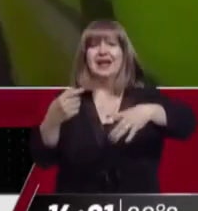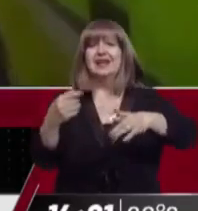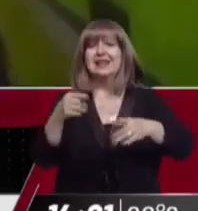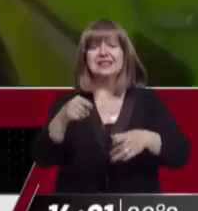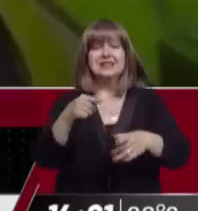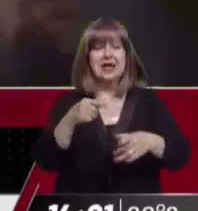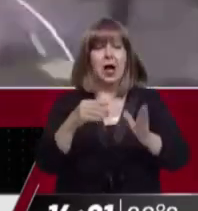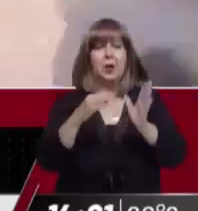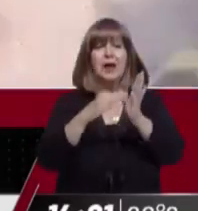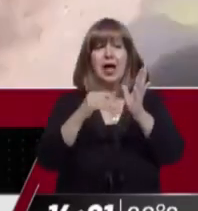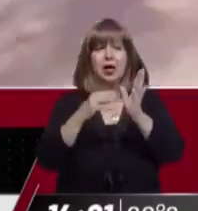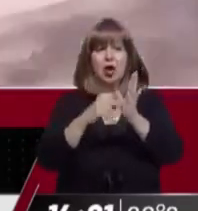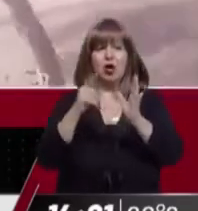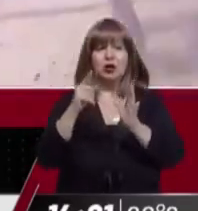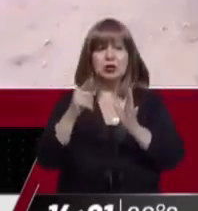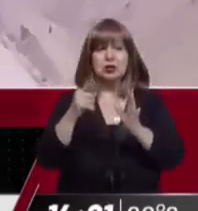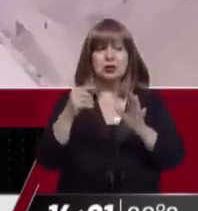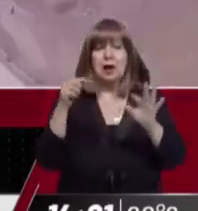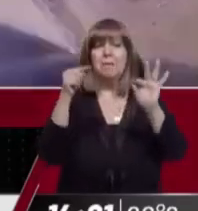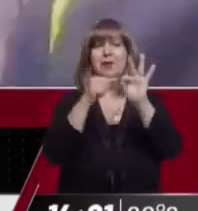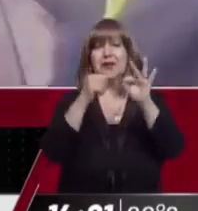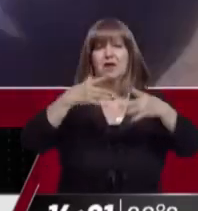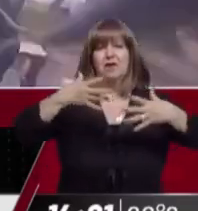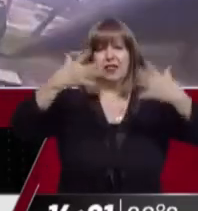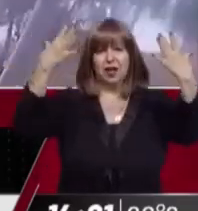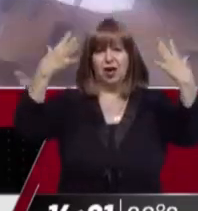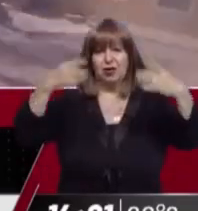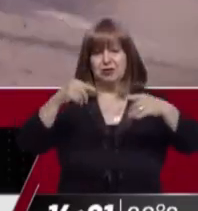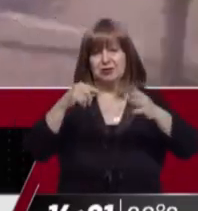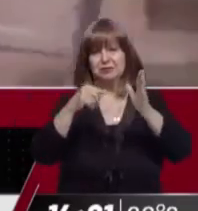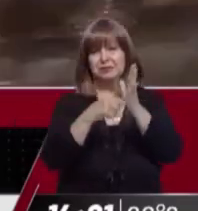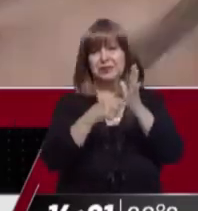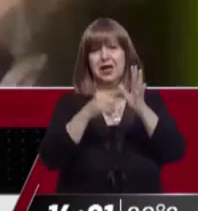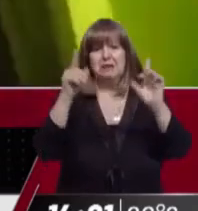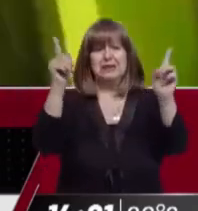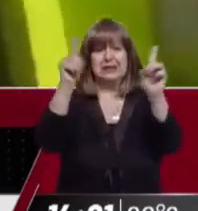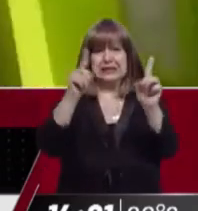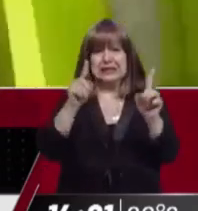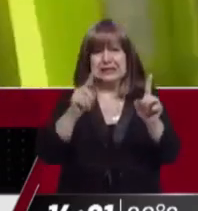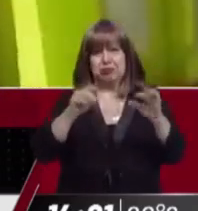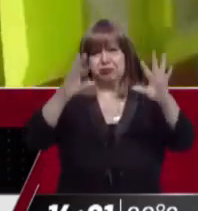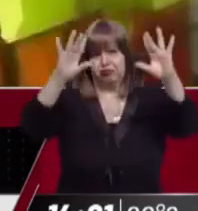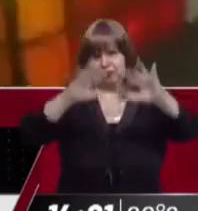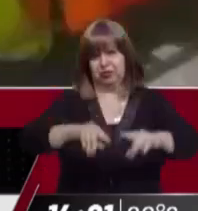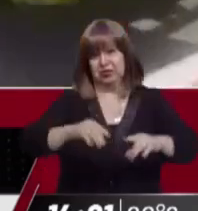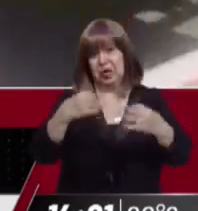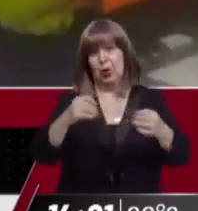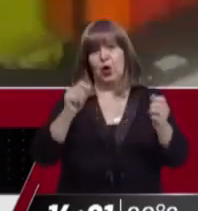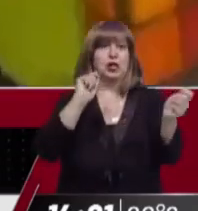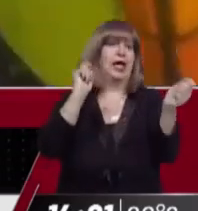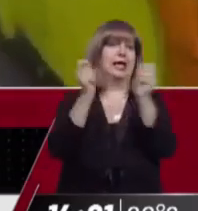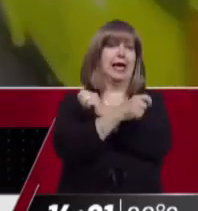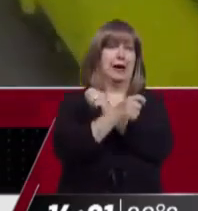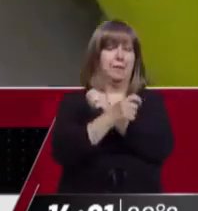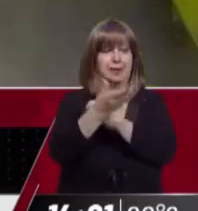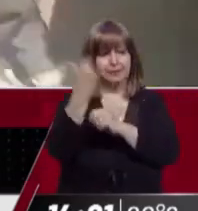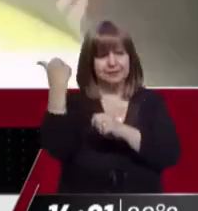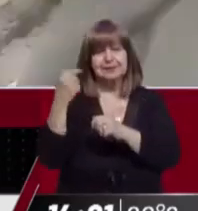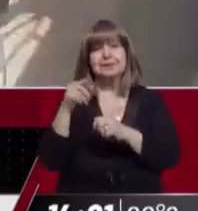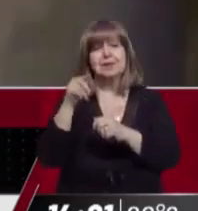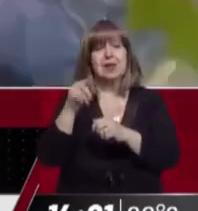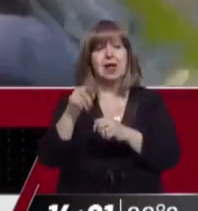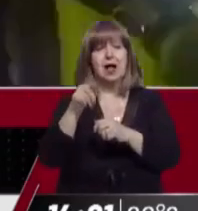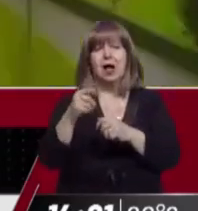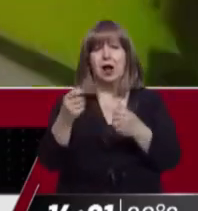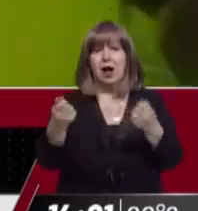ve el piquete blanco ahí en el parabrisas, que bueno, que lamentablemente eso hay que cambiarlo porque eso comienza una trizadura ahora, ¿sí? Uh-huh. Estas son la parte de los vehículos,